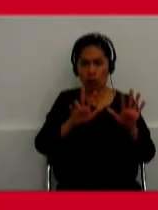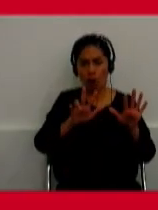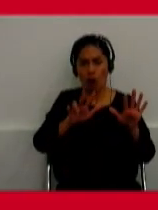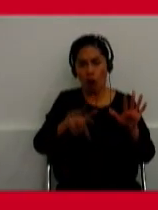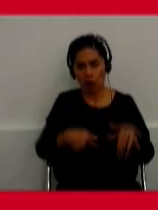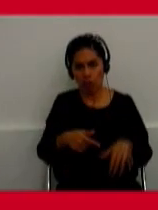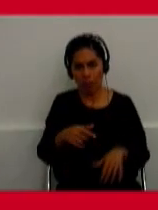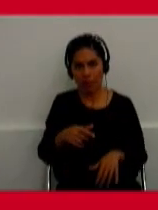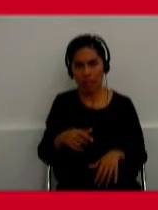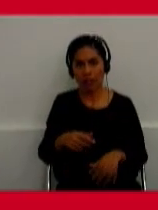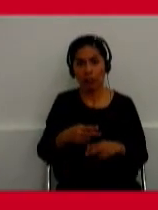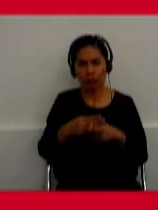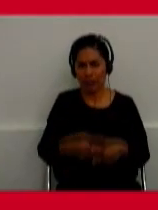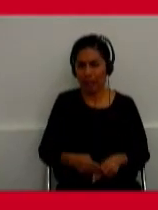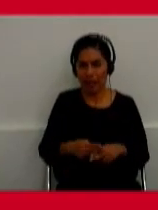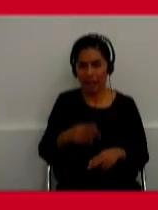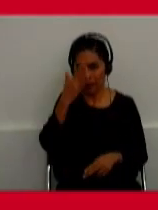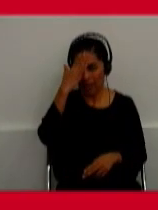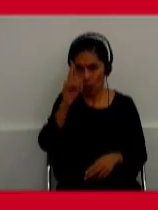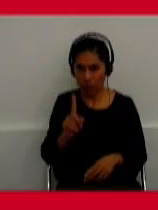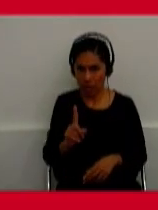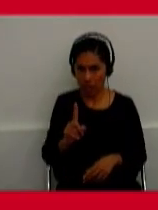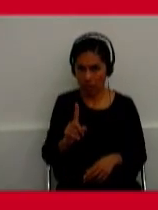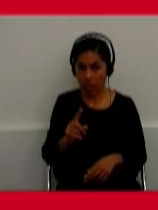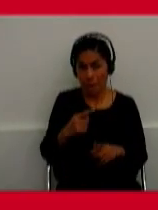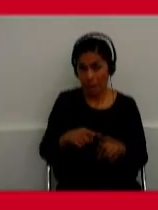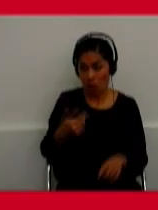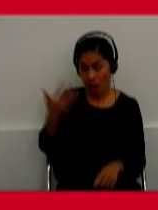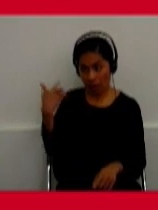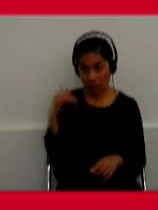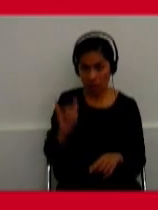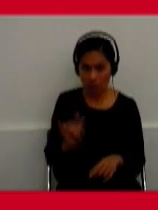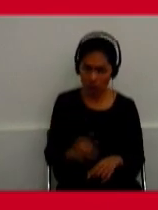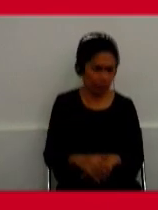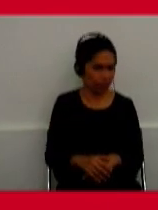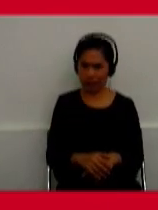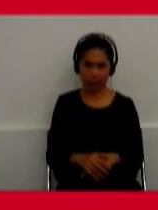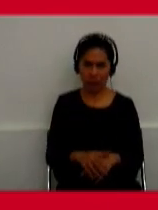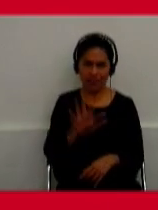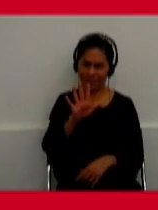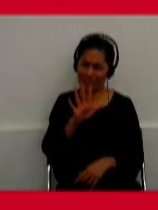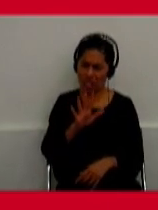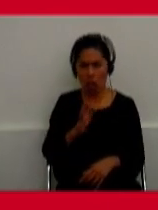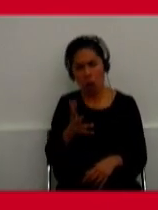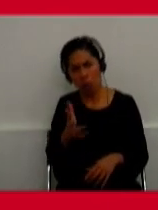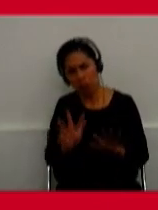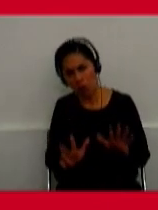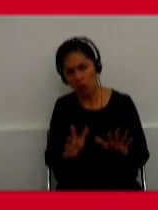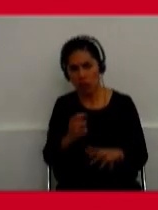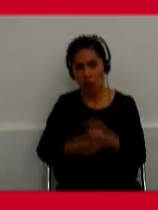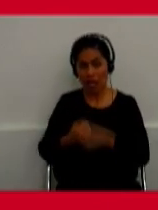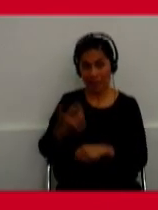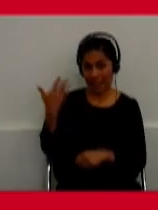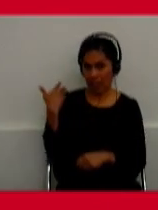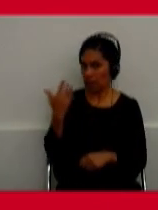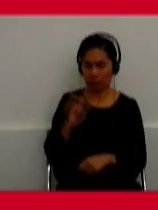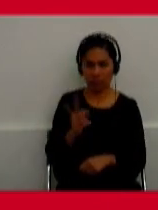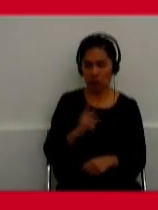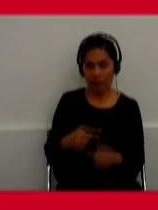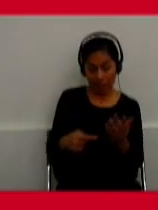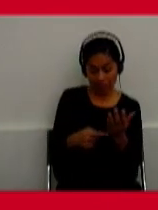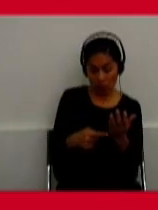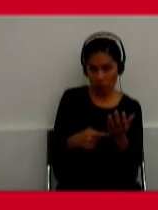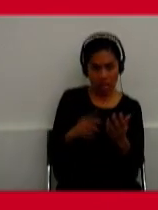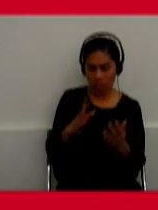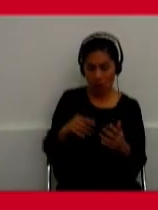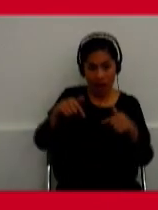por día. Eso no sucedía hace 5, 8 años atrás. No tenías ese tipo de tecnología. Esa tecnología ha estado